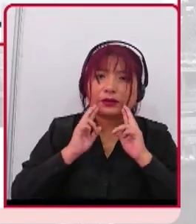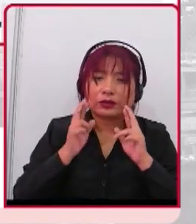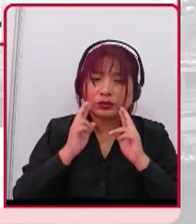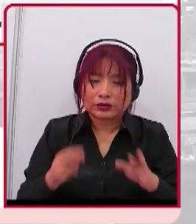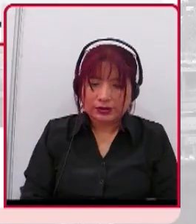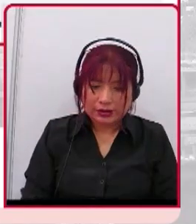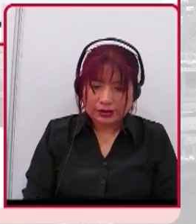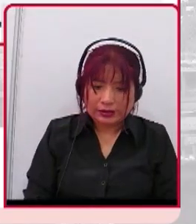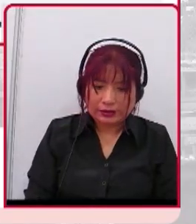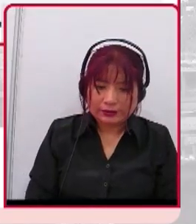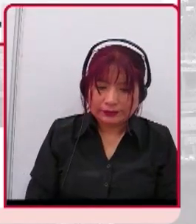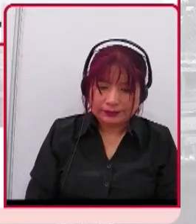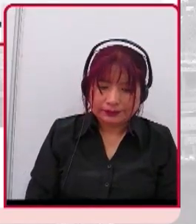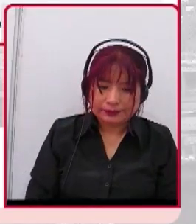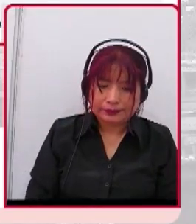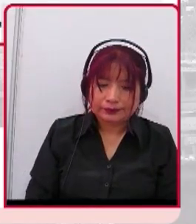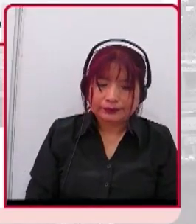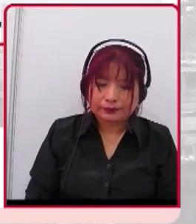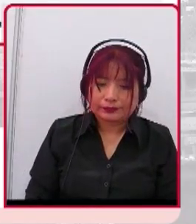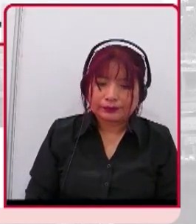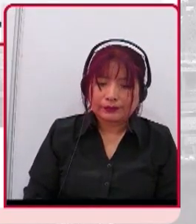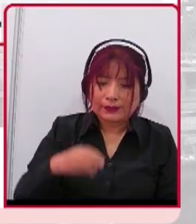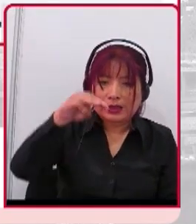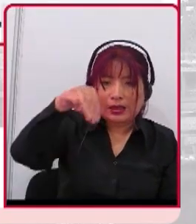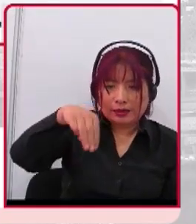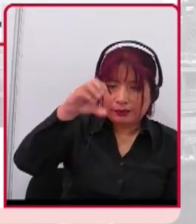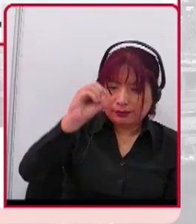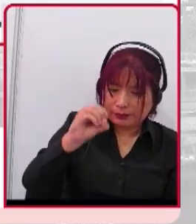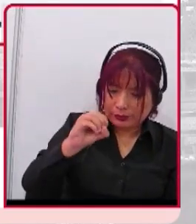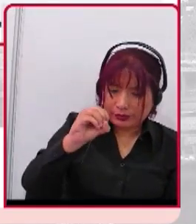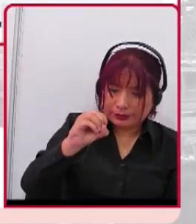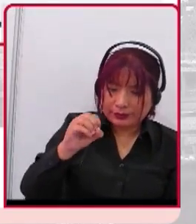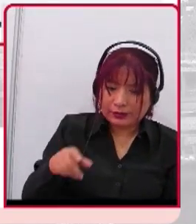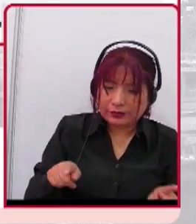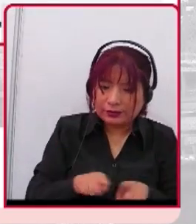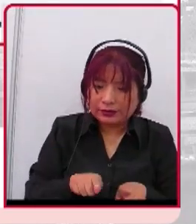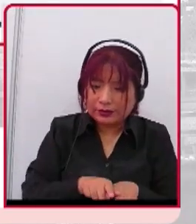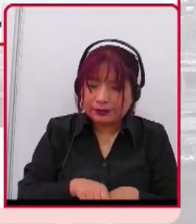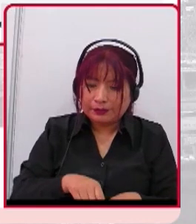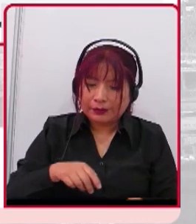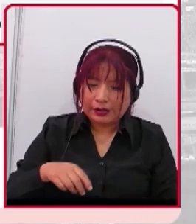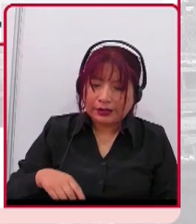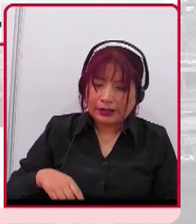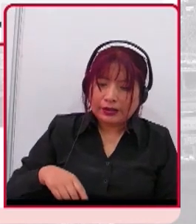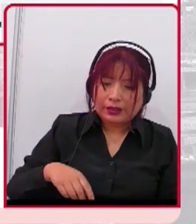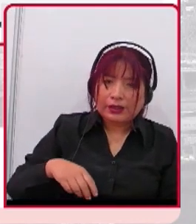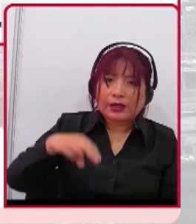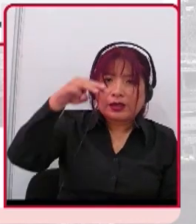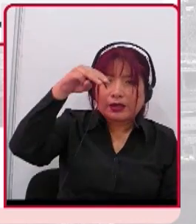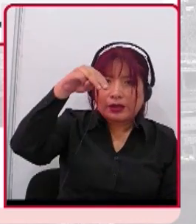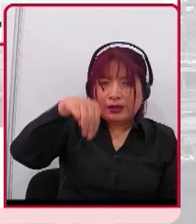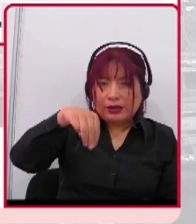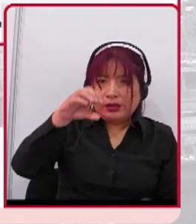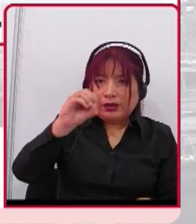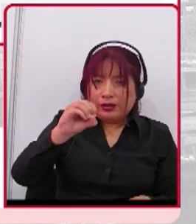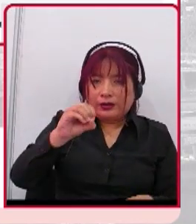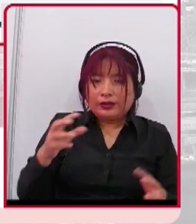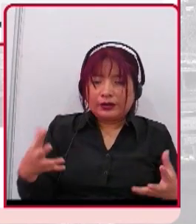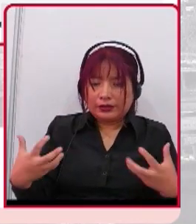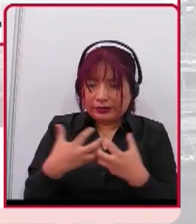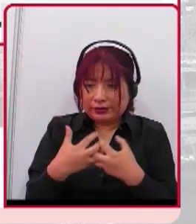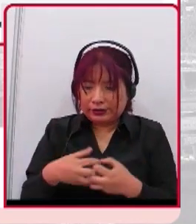las condiciones de nuestro mineral. Definitivamente, a lo largo de todos estos años, nuestro mineral es bastante